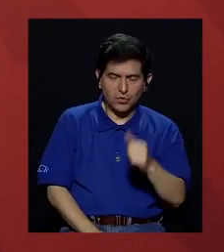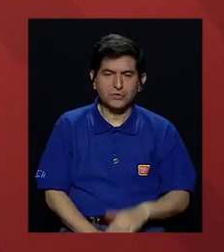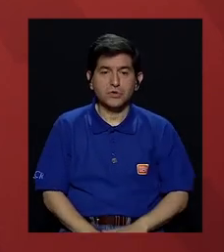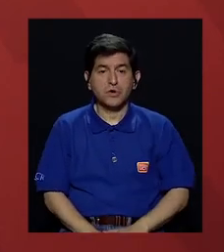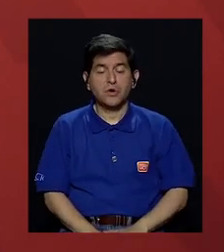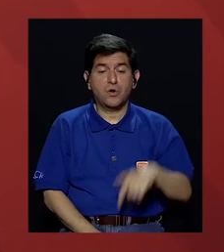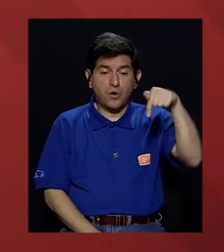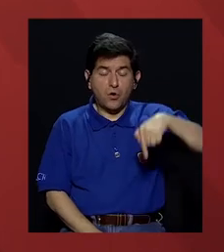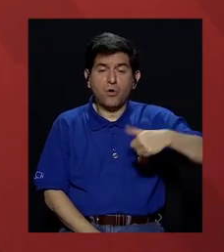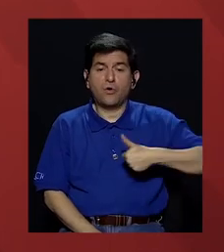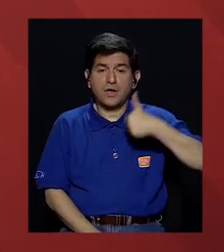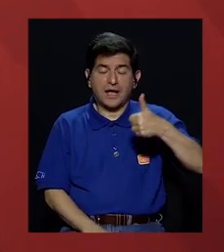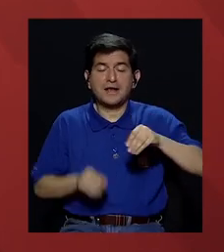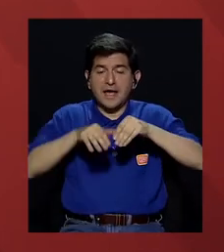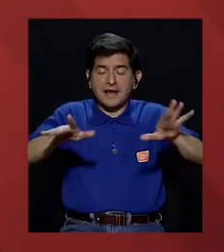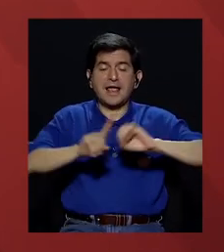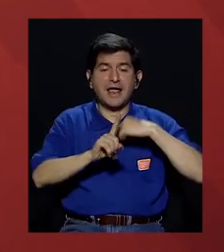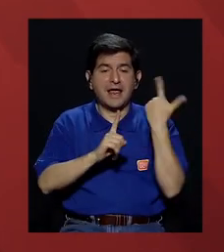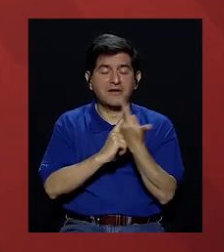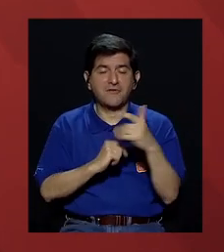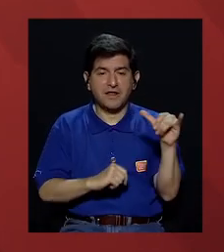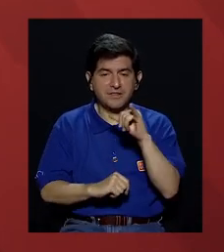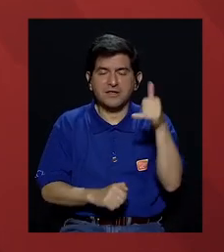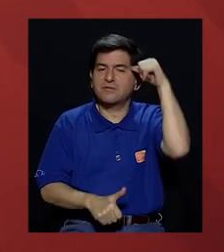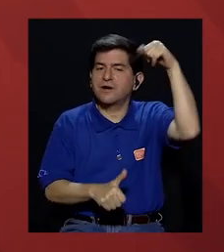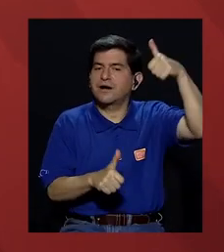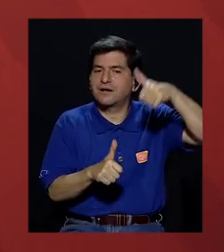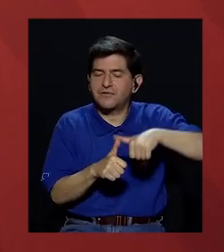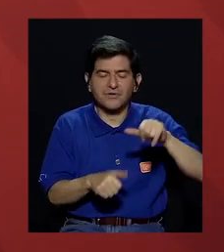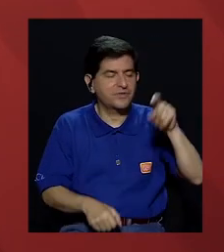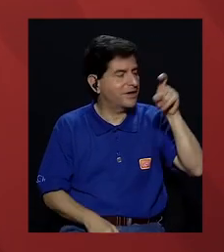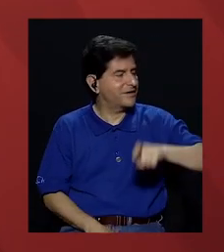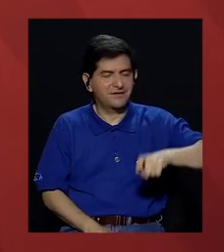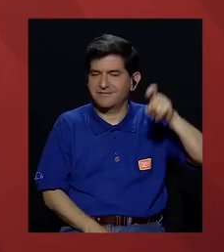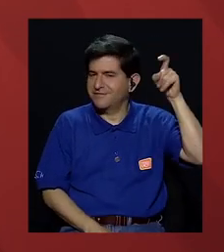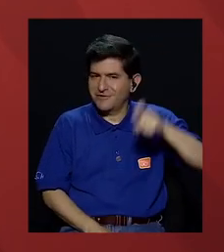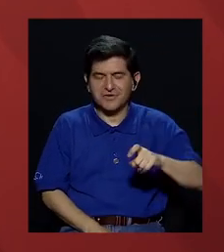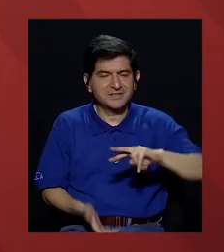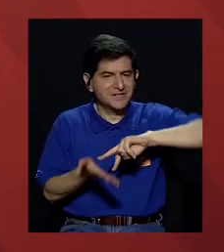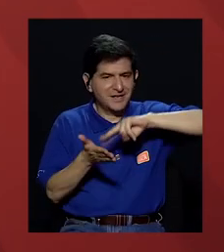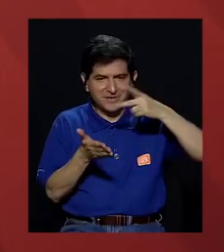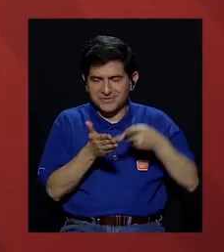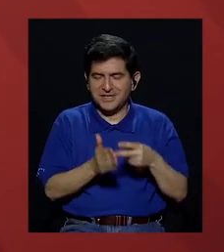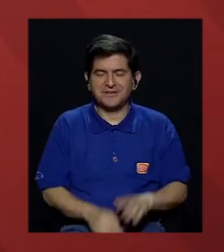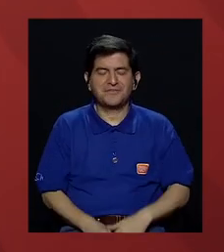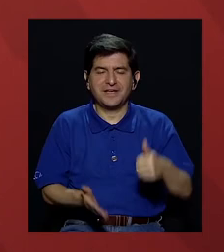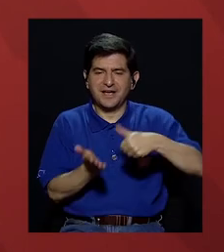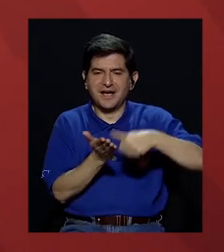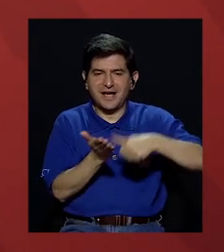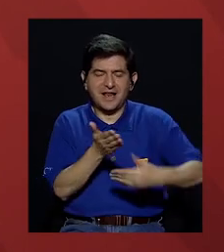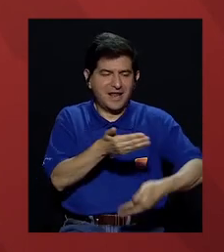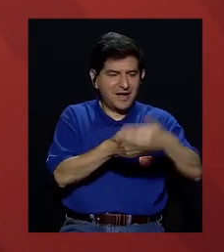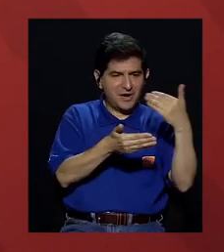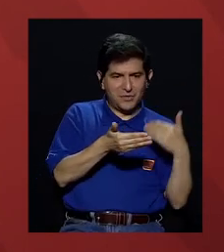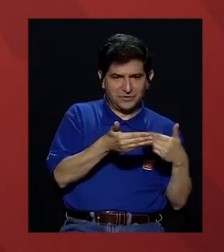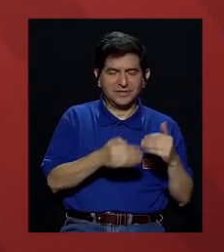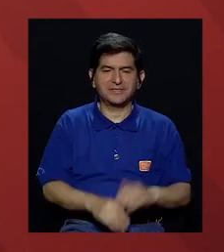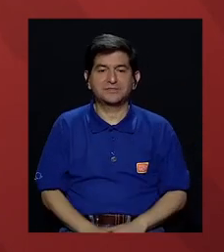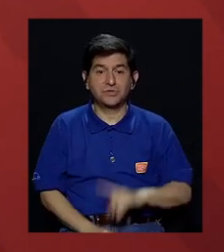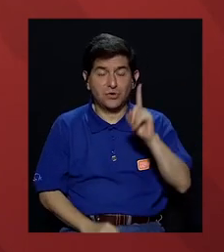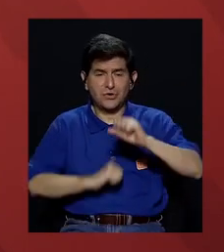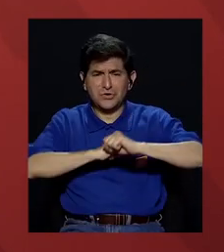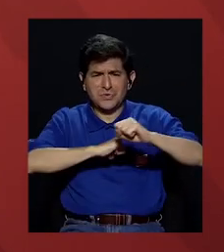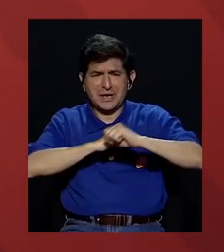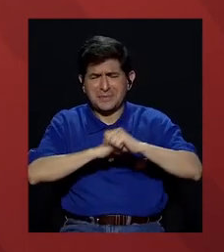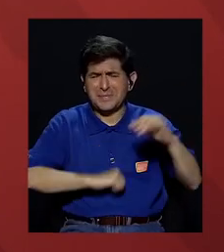es que hoy alguien puede ganar en redes sociales pero también hay que tomar en cuenta de que no necesariamente aplica a la elección anterior y hemos